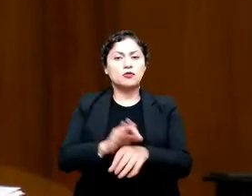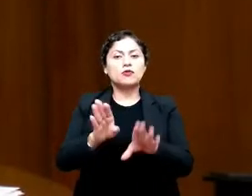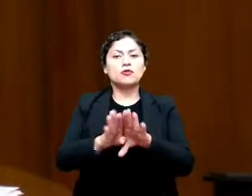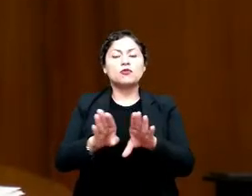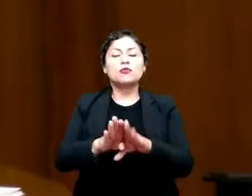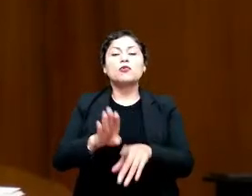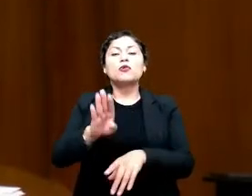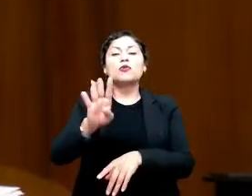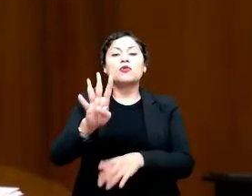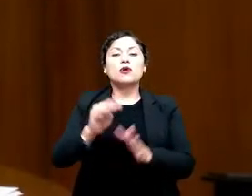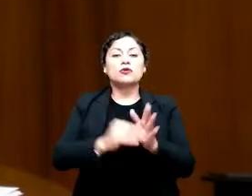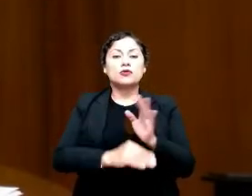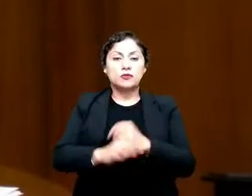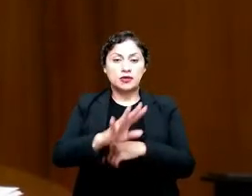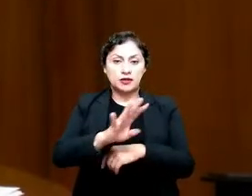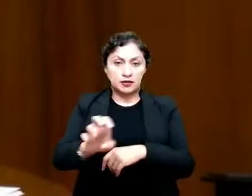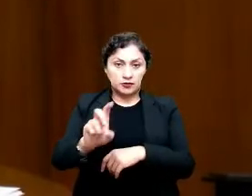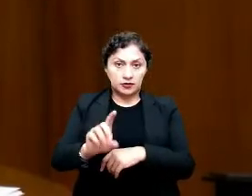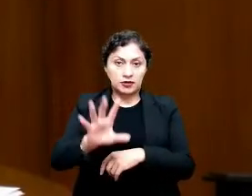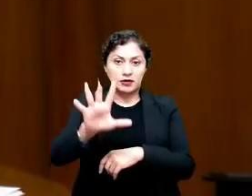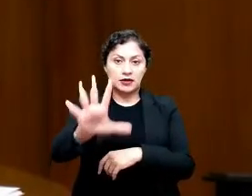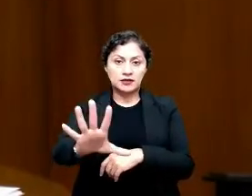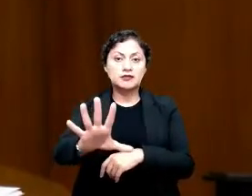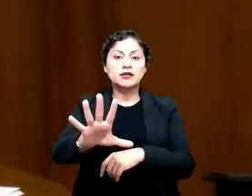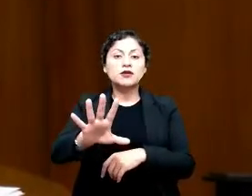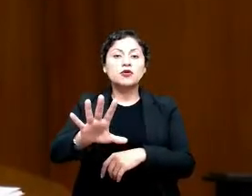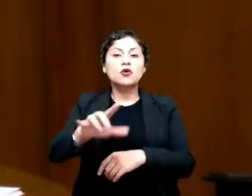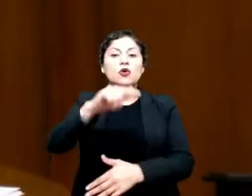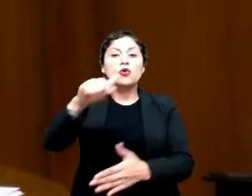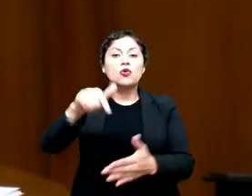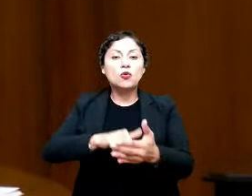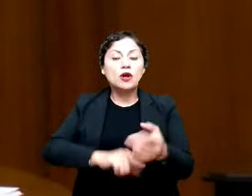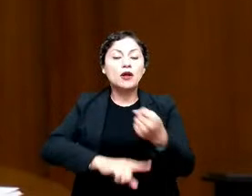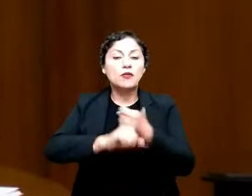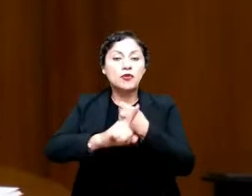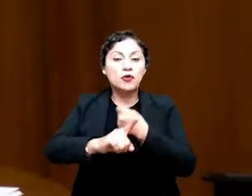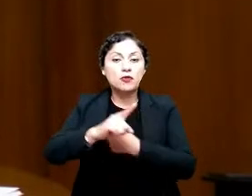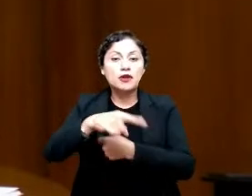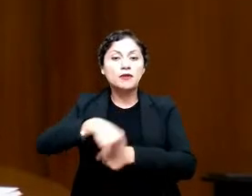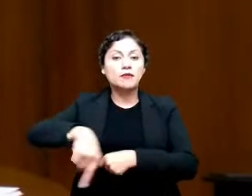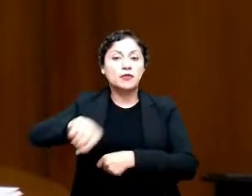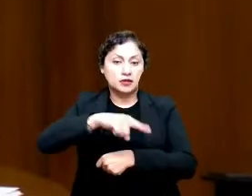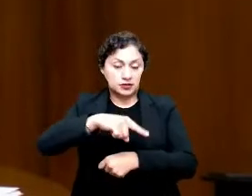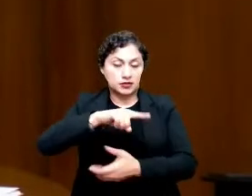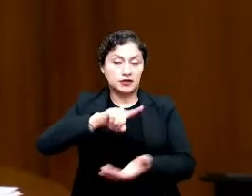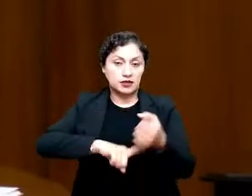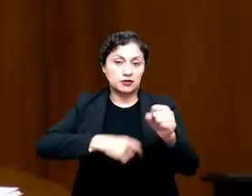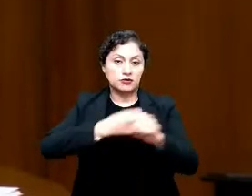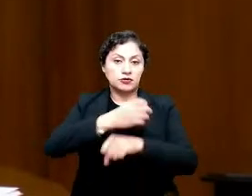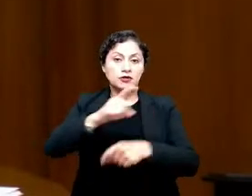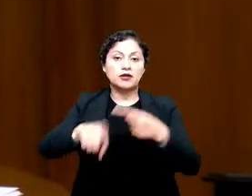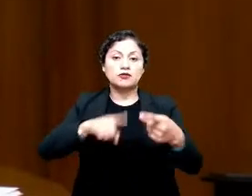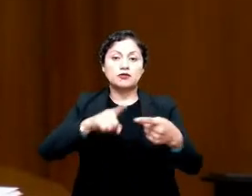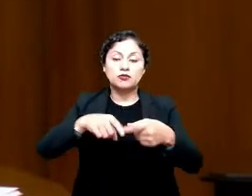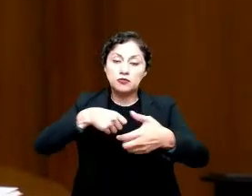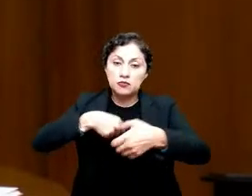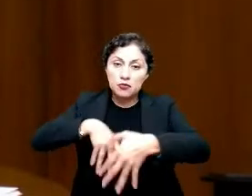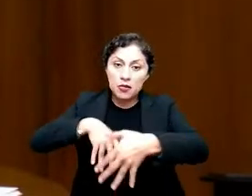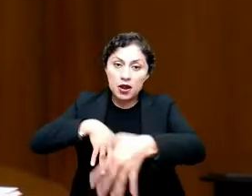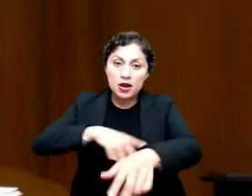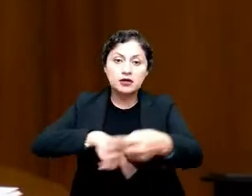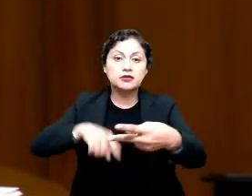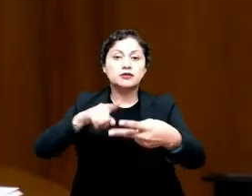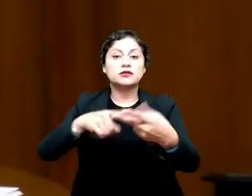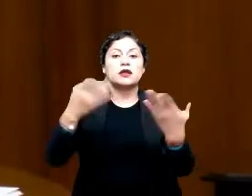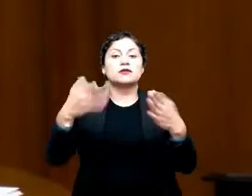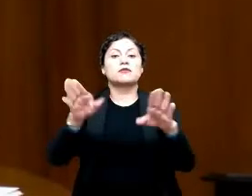4.935 conflictos sociopolíticos han sido atendidos, marchas, plantones, bloqueos y manifestaciones.